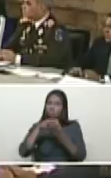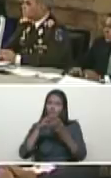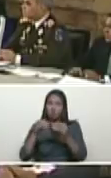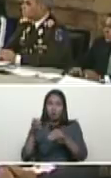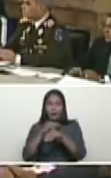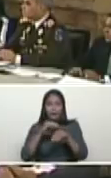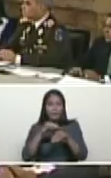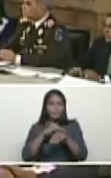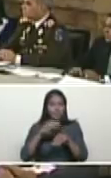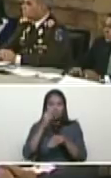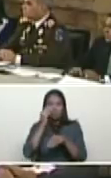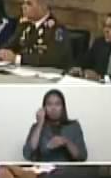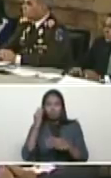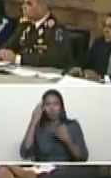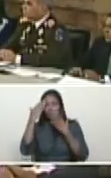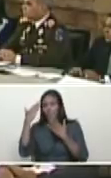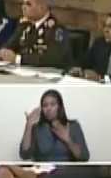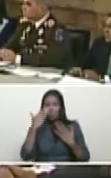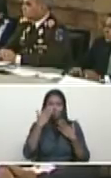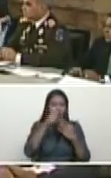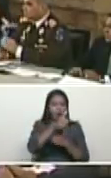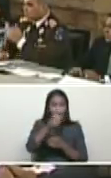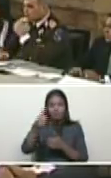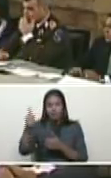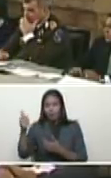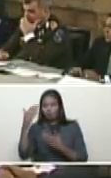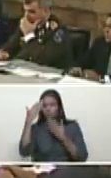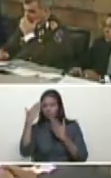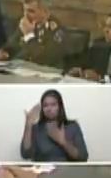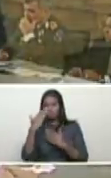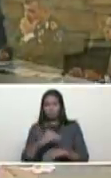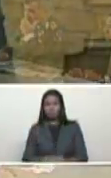bueno mi saludo a todos a cada uno